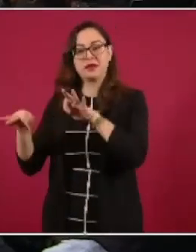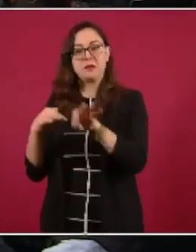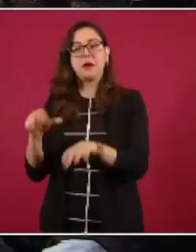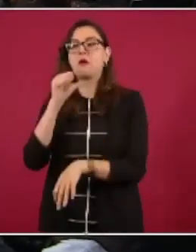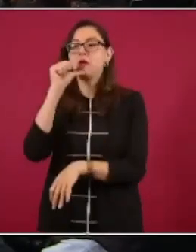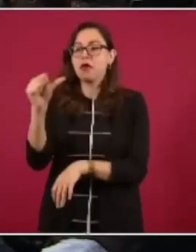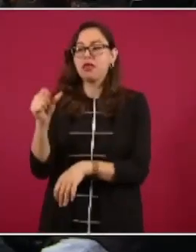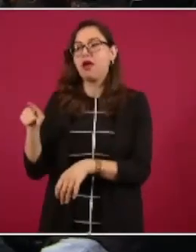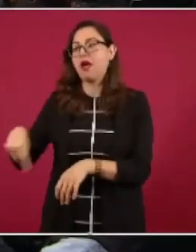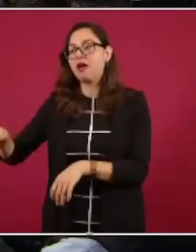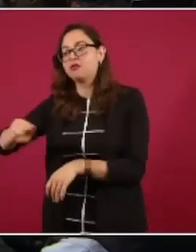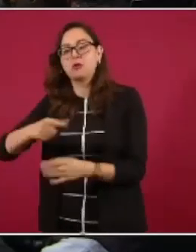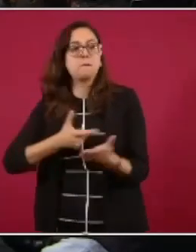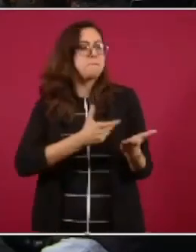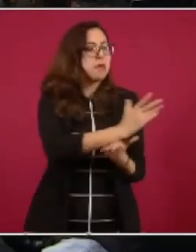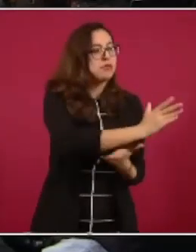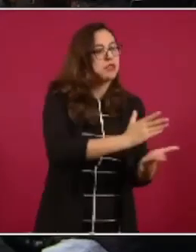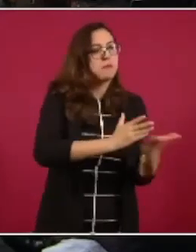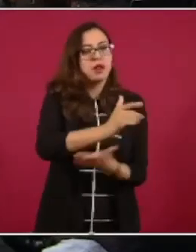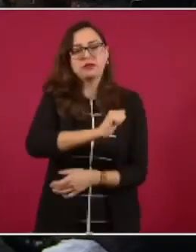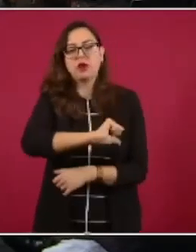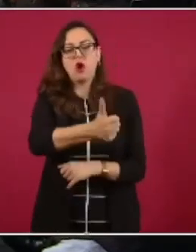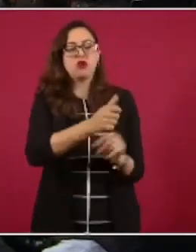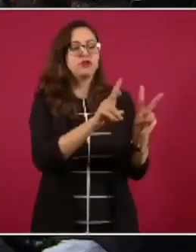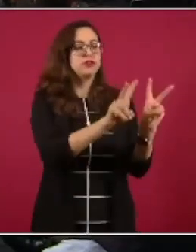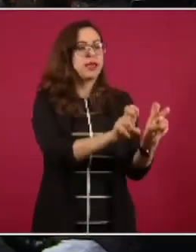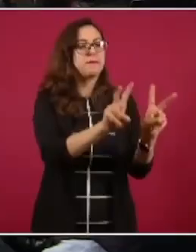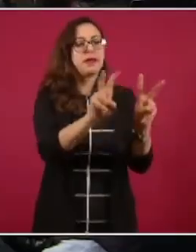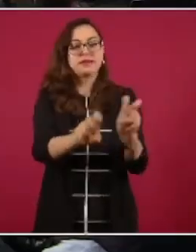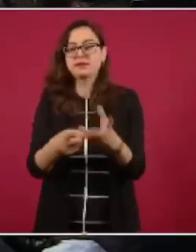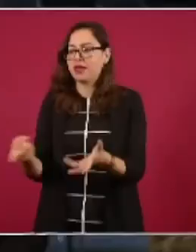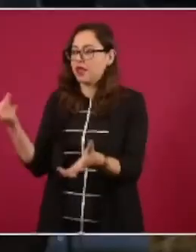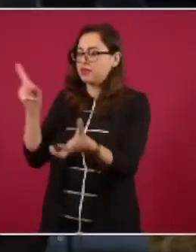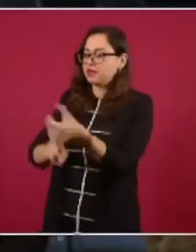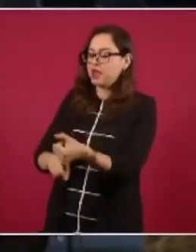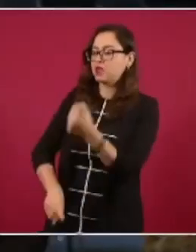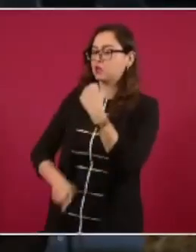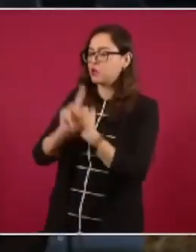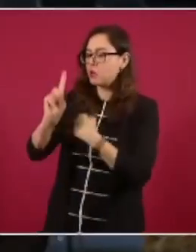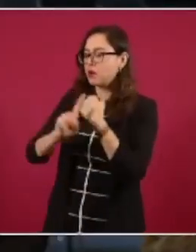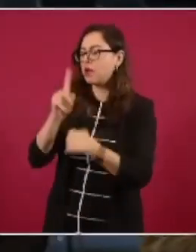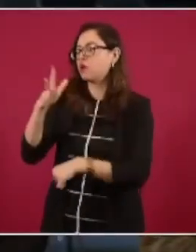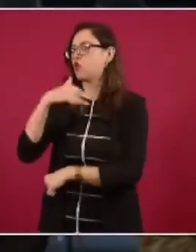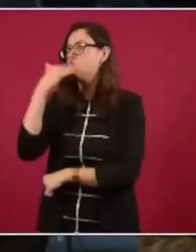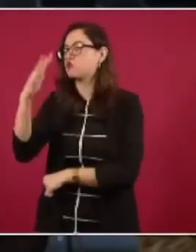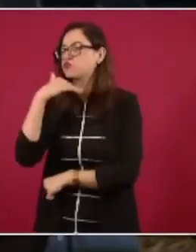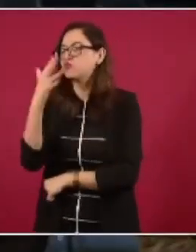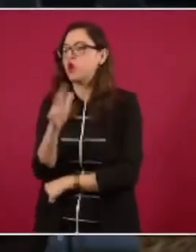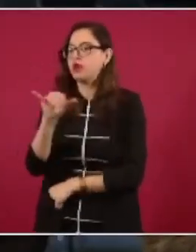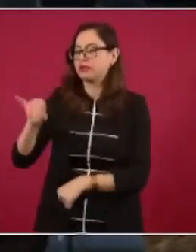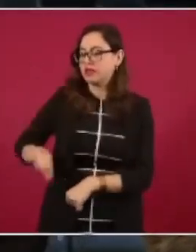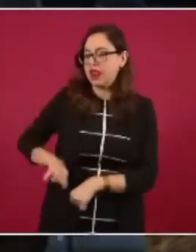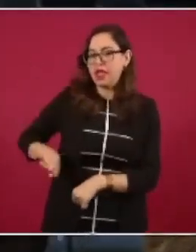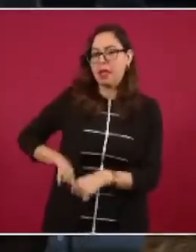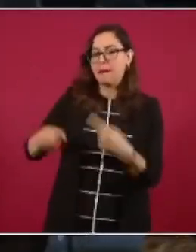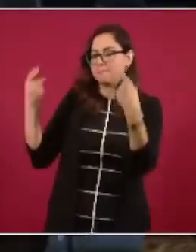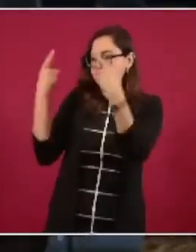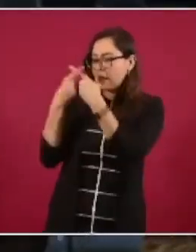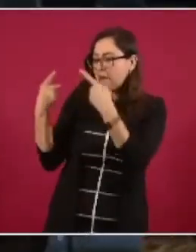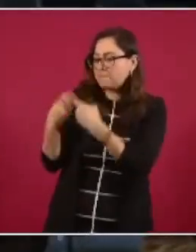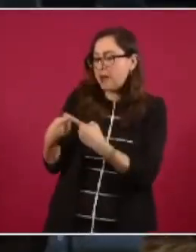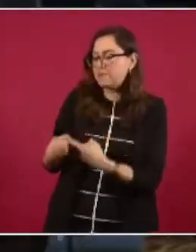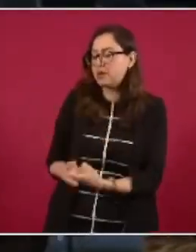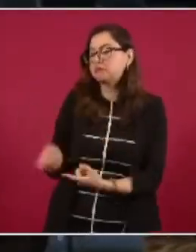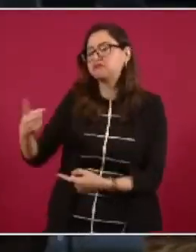que pudiera haber, que ya se han manejado mucho, o de conflicto de intereses, ¿verdad? Pues entonces ellos